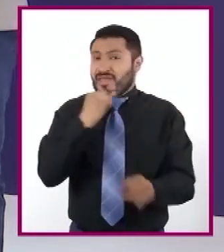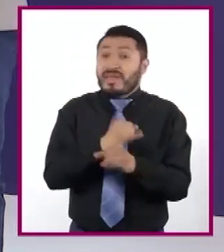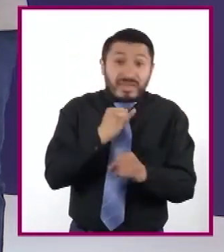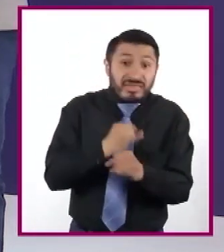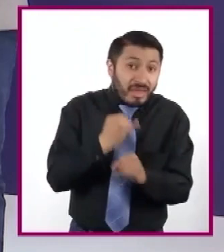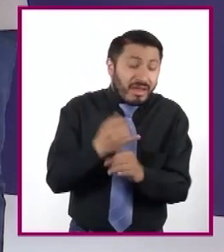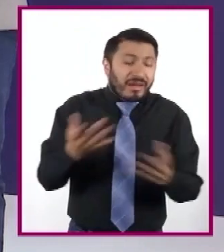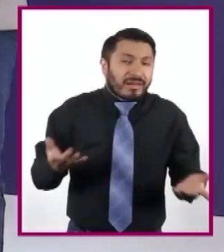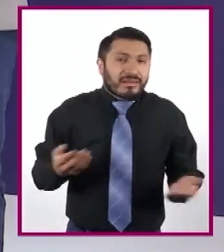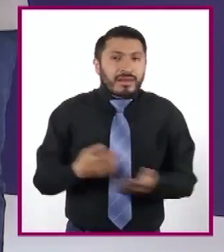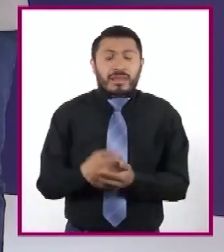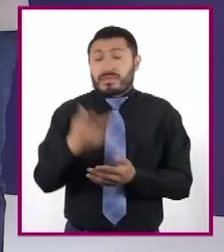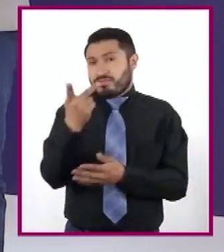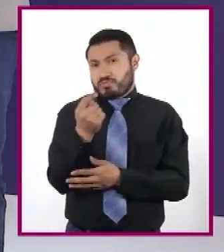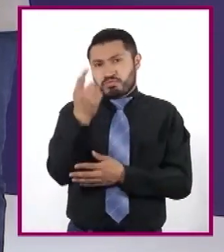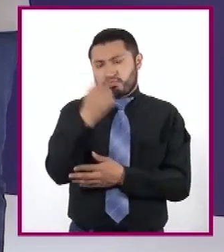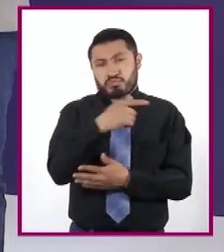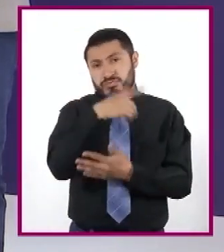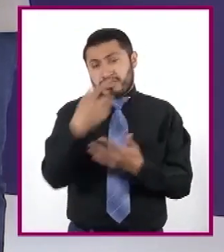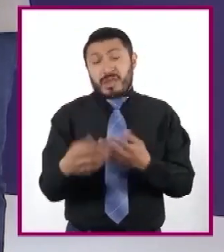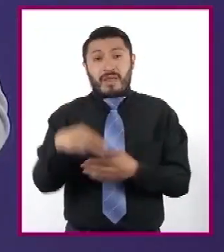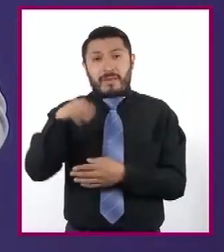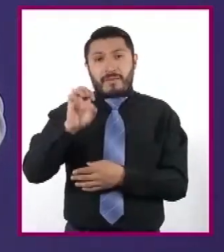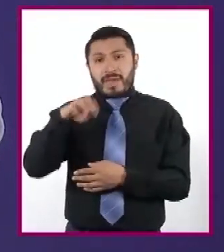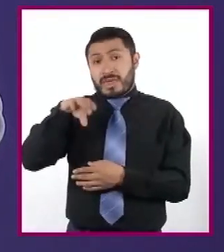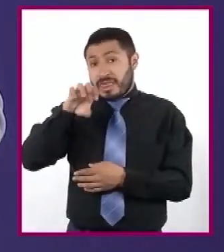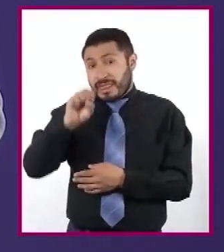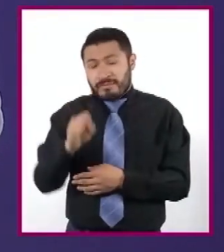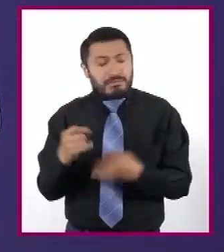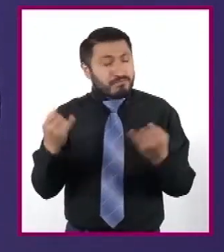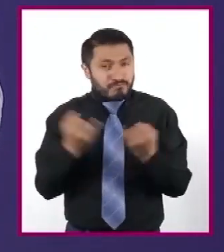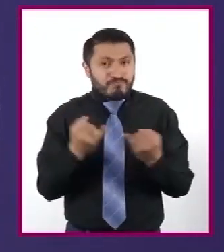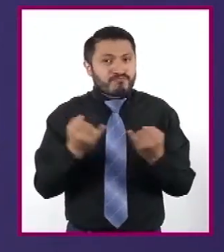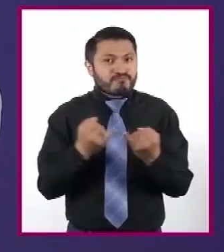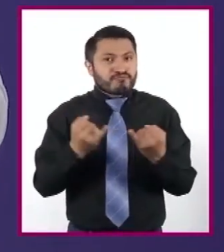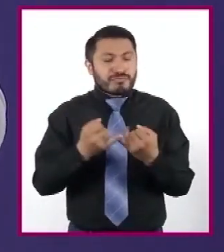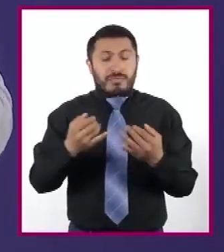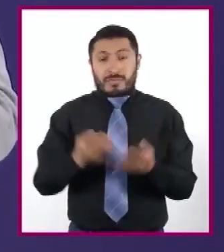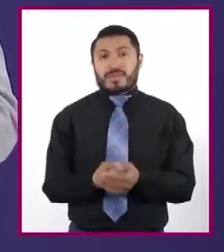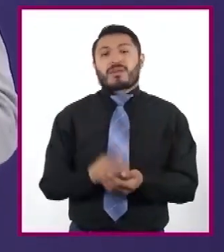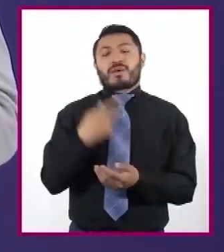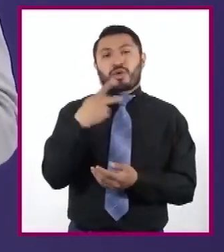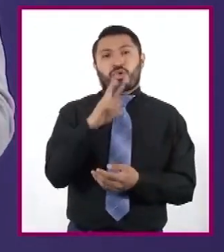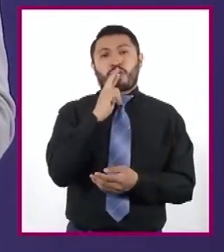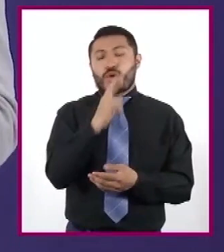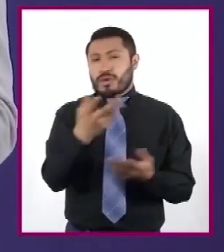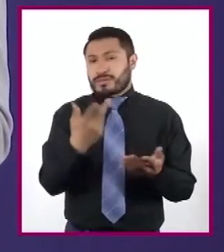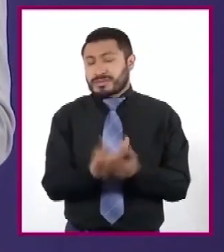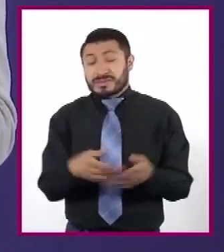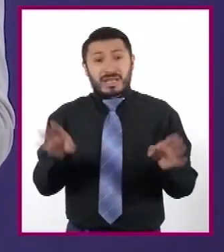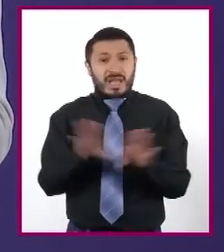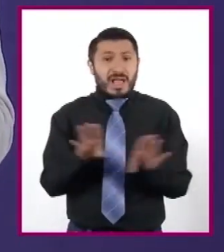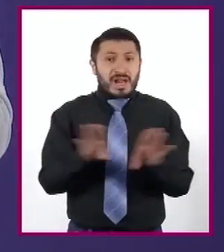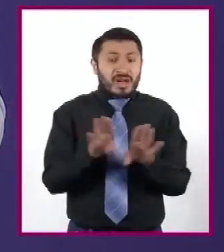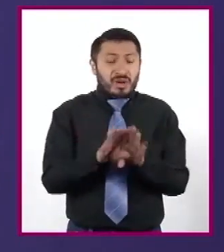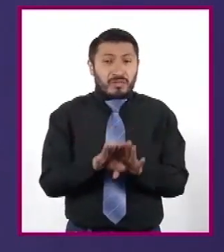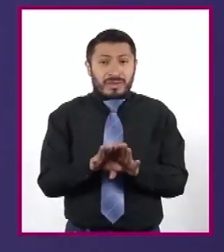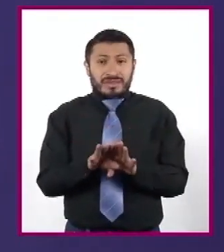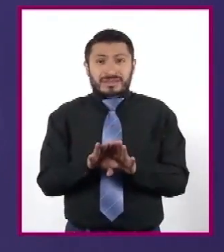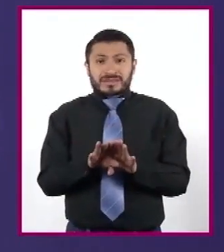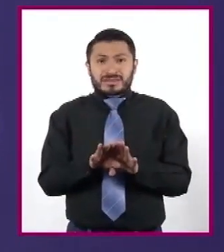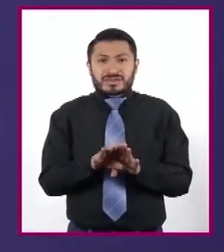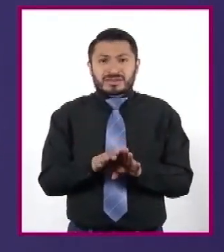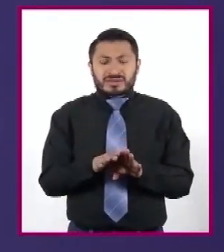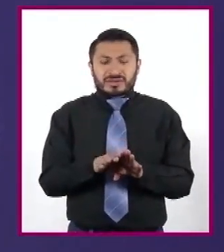internet, en televisión, en los memes incluso. Con base en su respuesta, ¿cómo podríamos decir que los